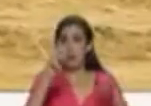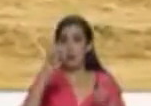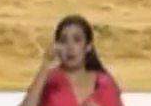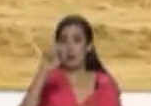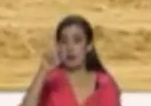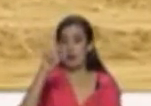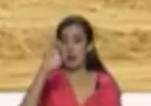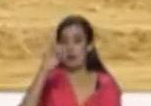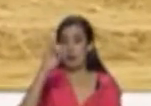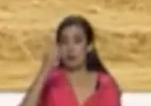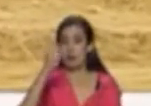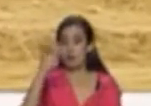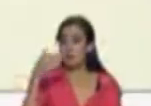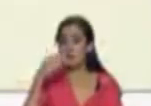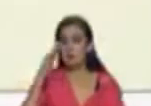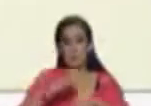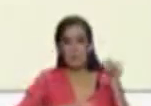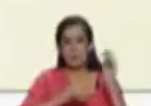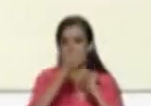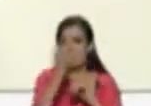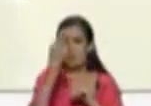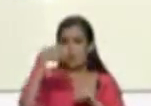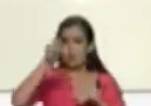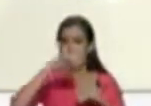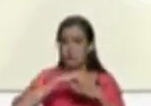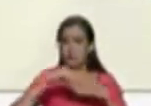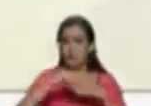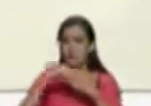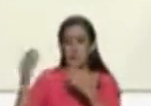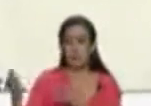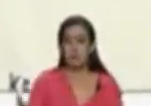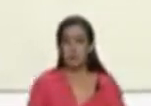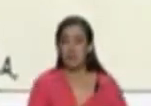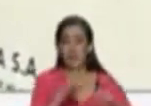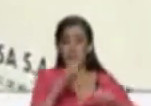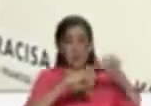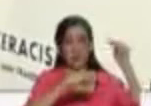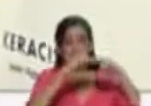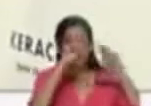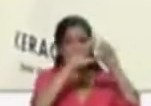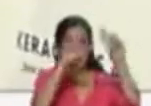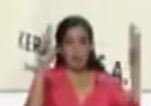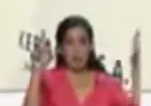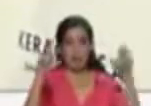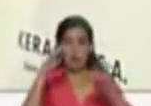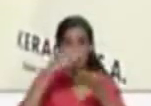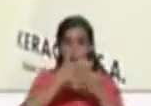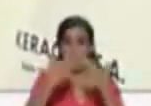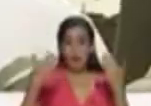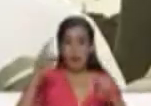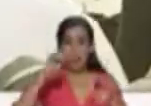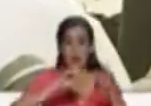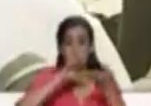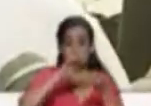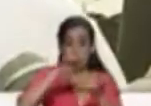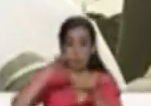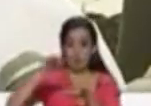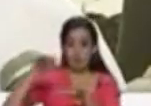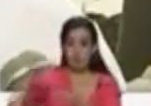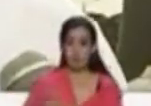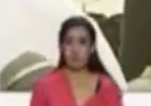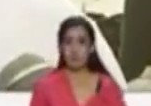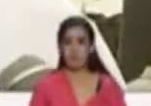más de 11 millones de dólares para la construcción de una planta de cerámica. Estamos todas las semanas